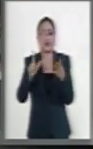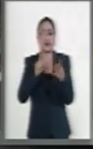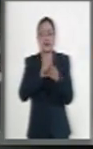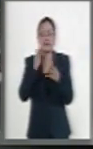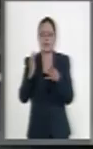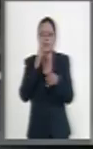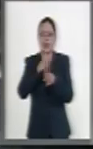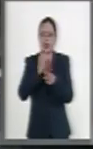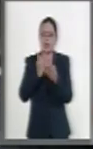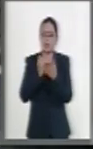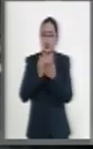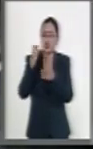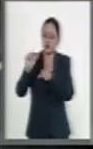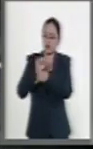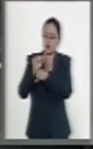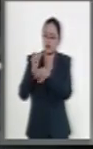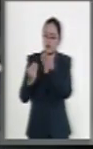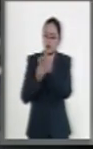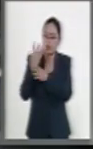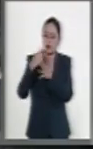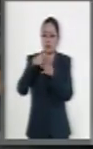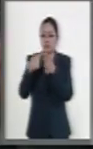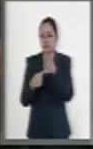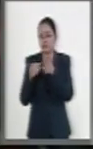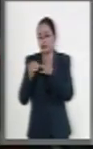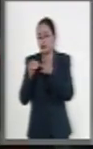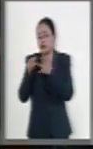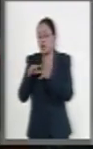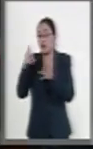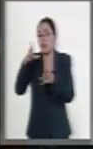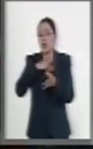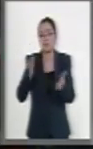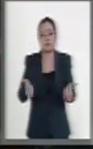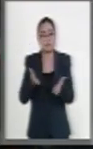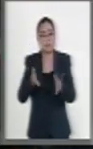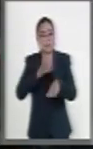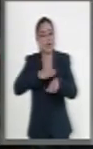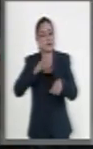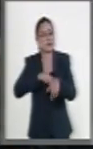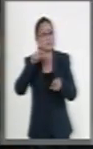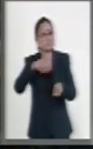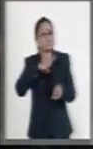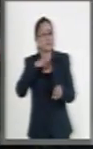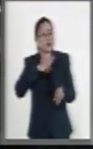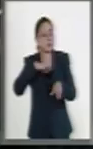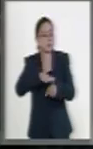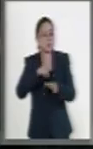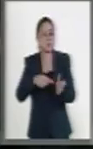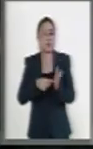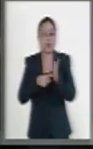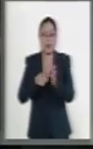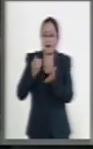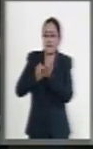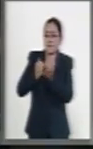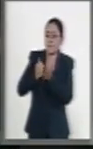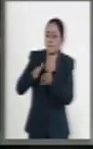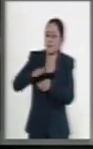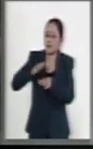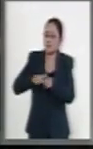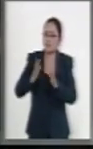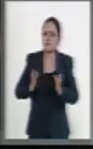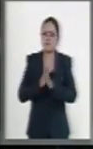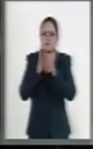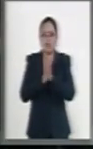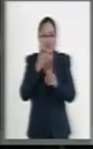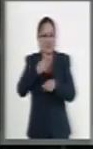del Impuesto sobre Automóviles Nuevos, que permitirán incentivar la actividad económica del país desde el rubro tributario sin